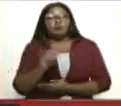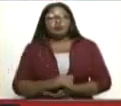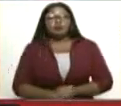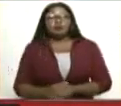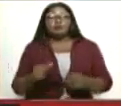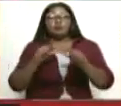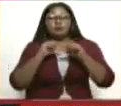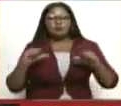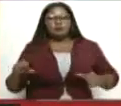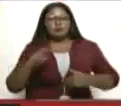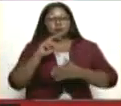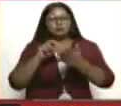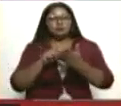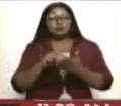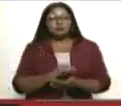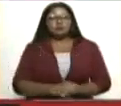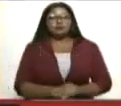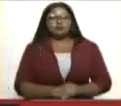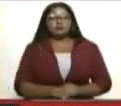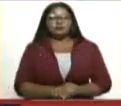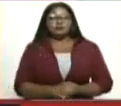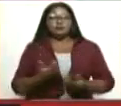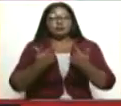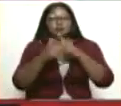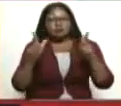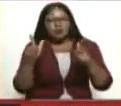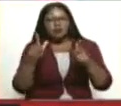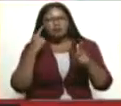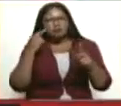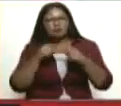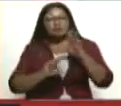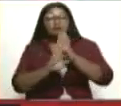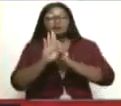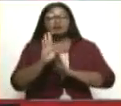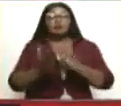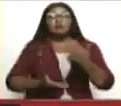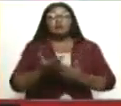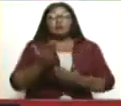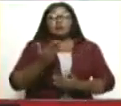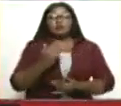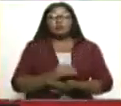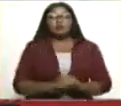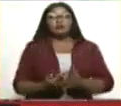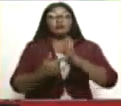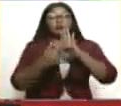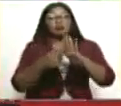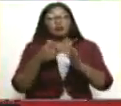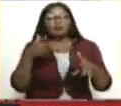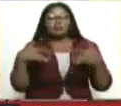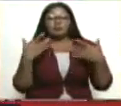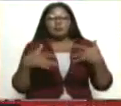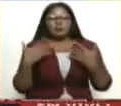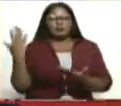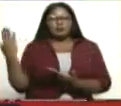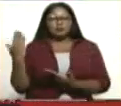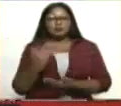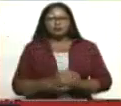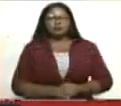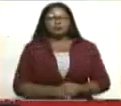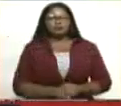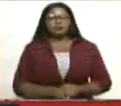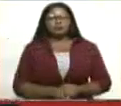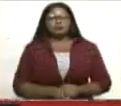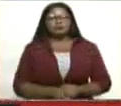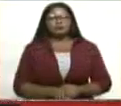de Liberación Nacional. De inmediato vamos a escuchar el desarrollo de esta importante y destacada actividad.